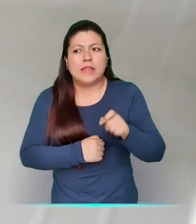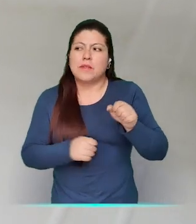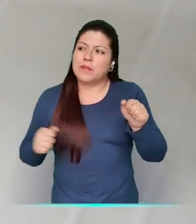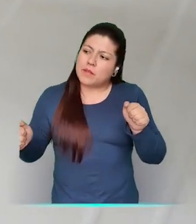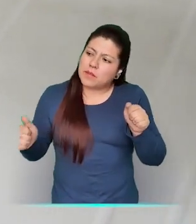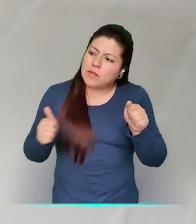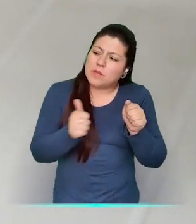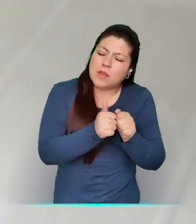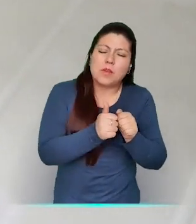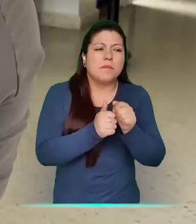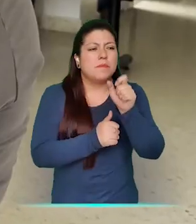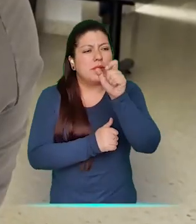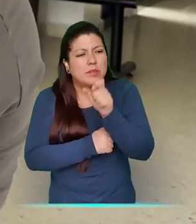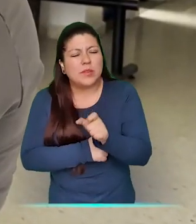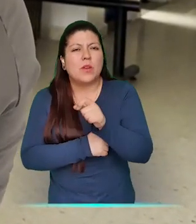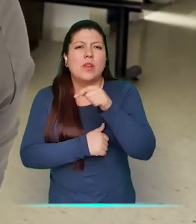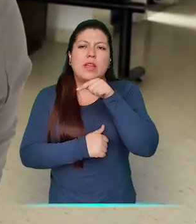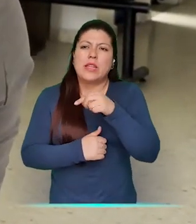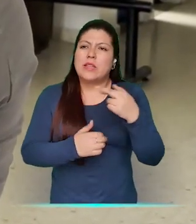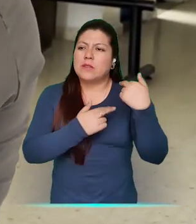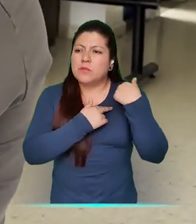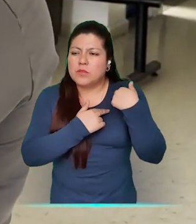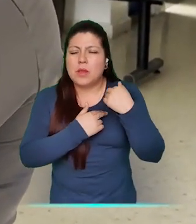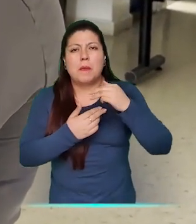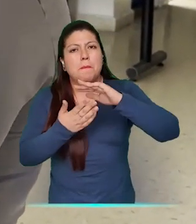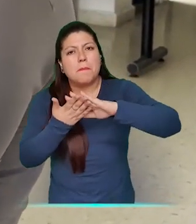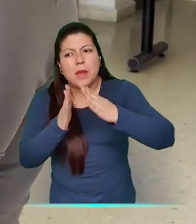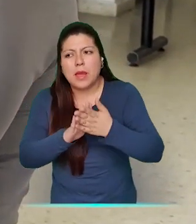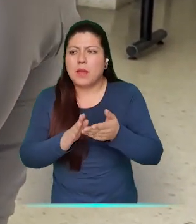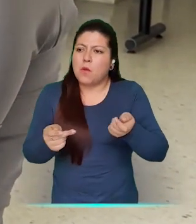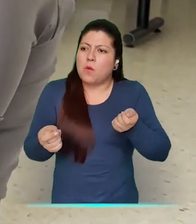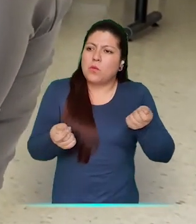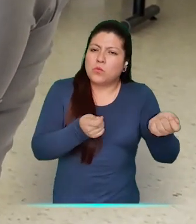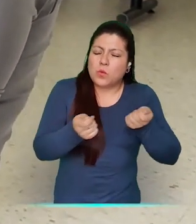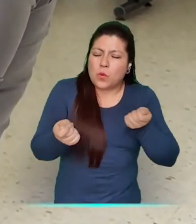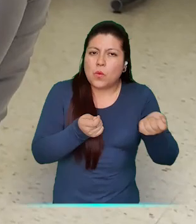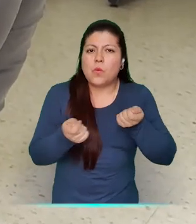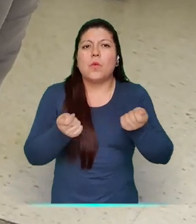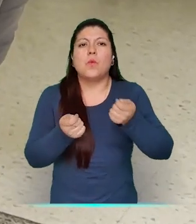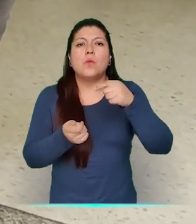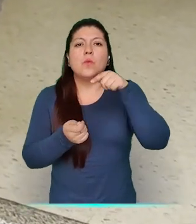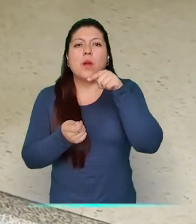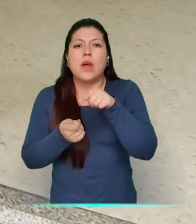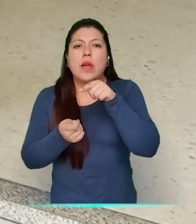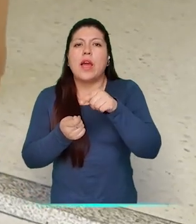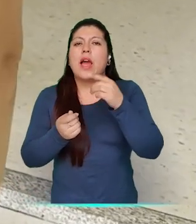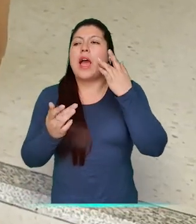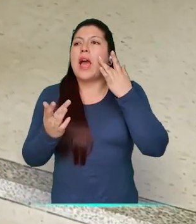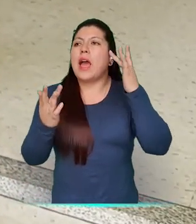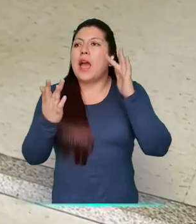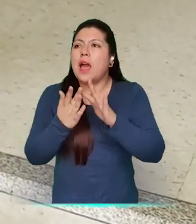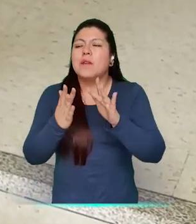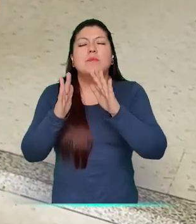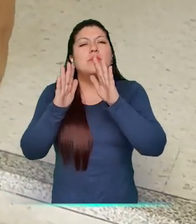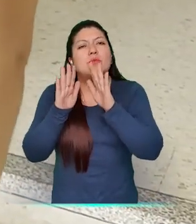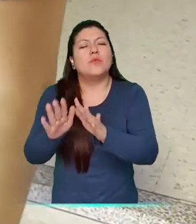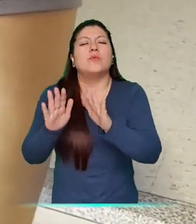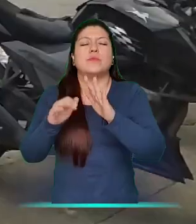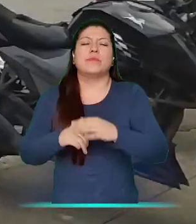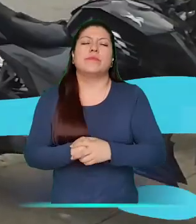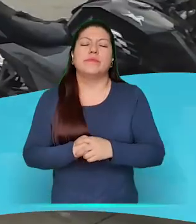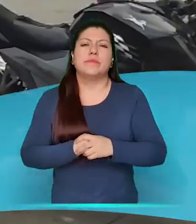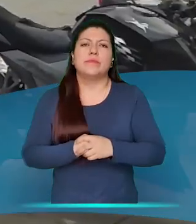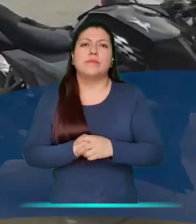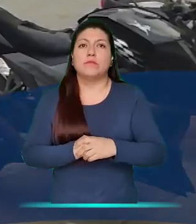una persona como bregando a hacer la paz y controlando todo eso de acuerdo a su forma de